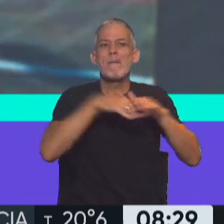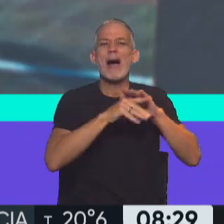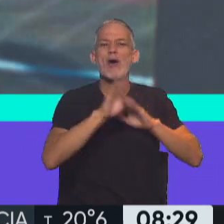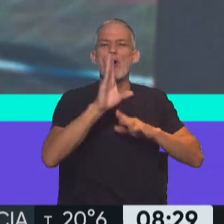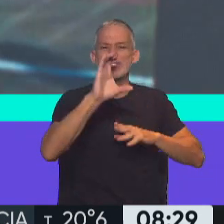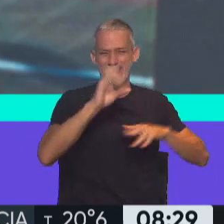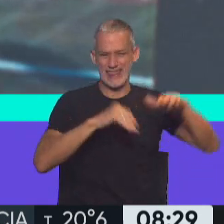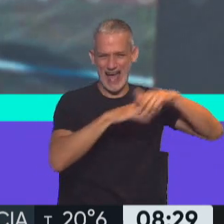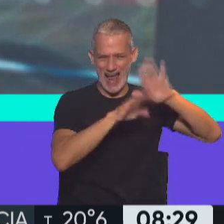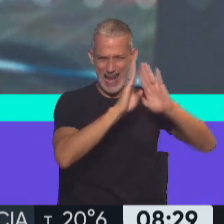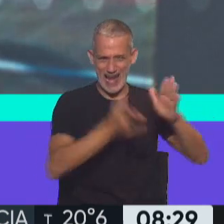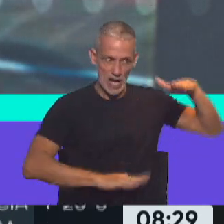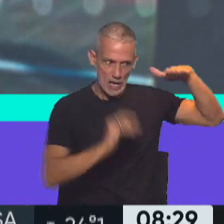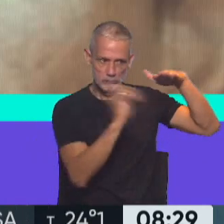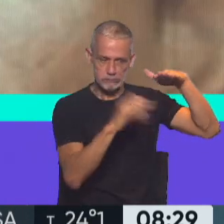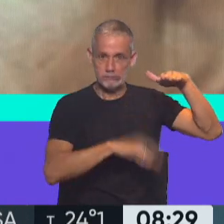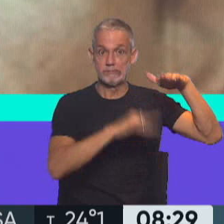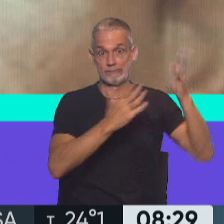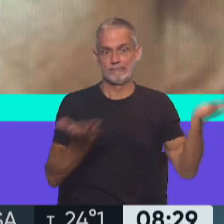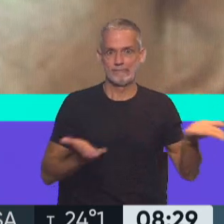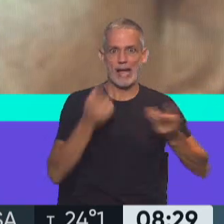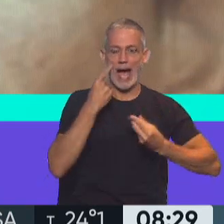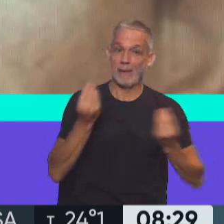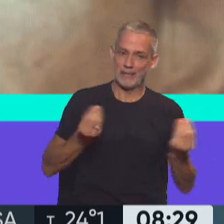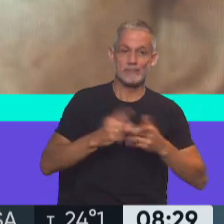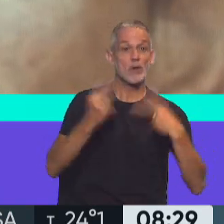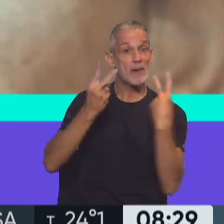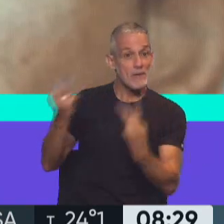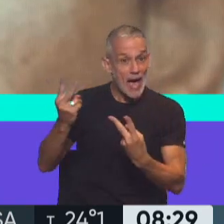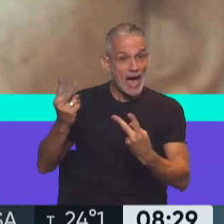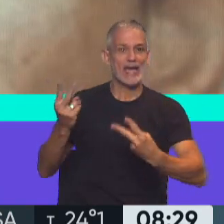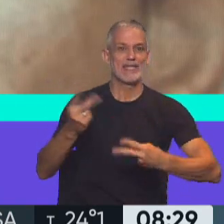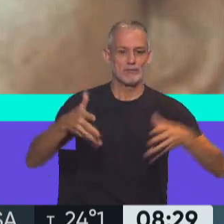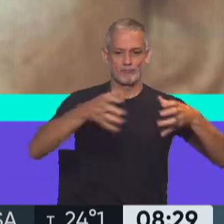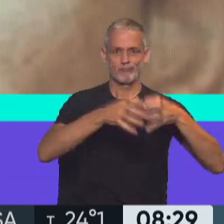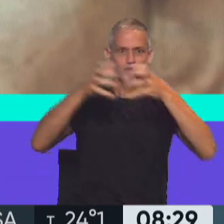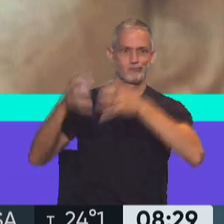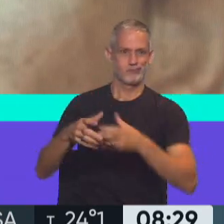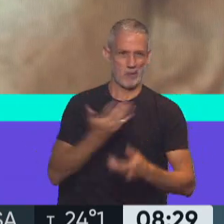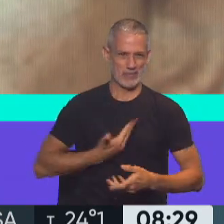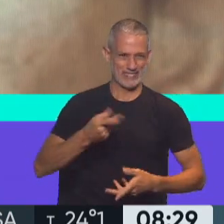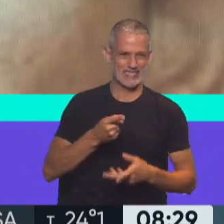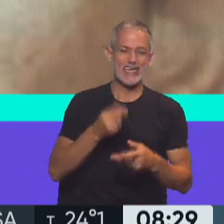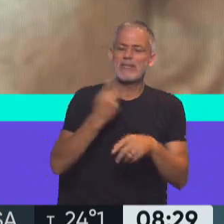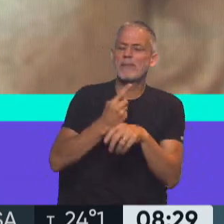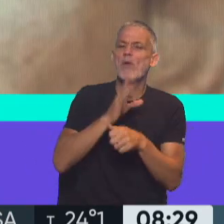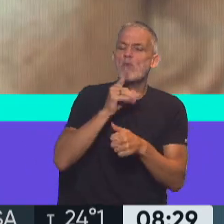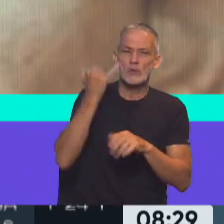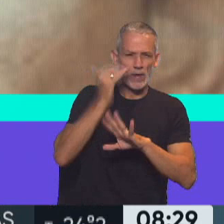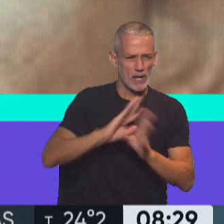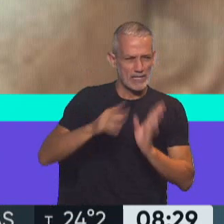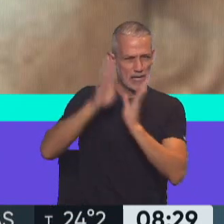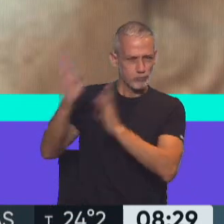interesante para la situación argentina así es si en este viaje entonces de la comitiva presidencial primero por rusia ahora ya